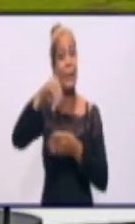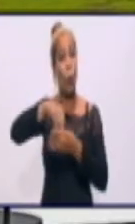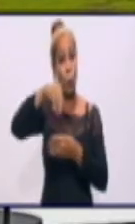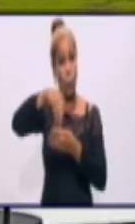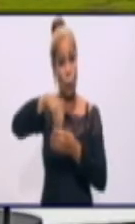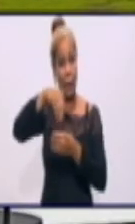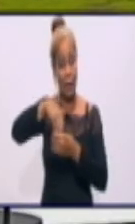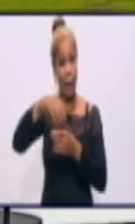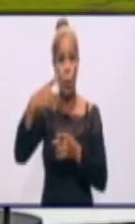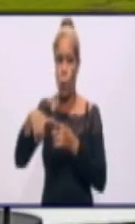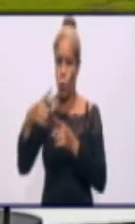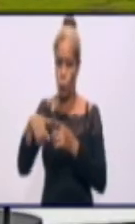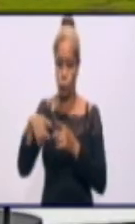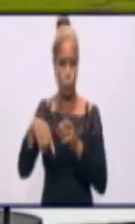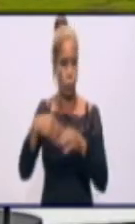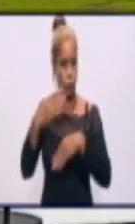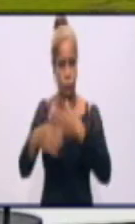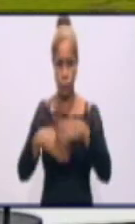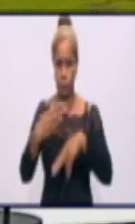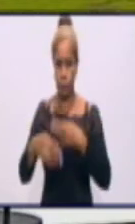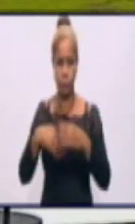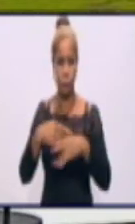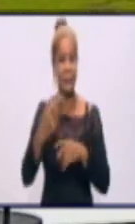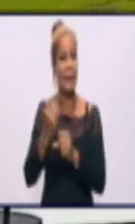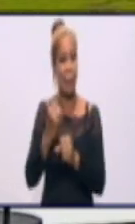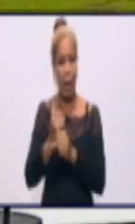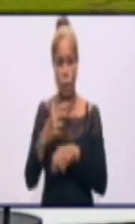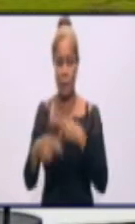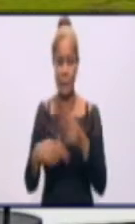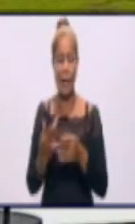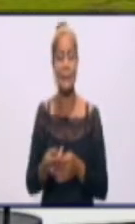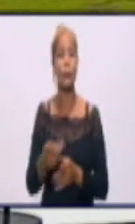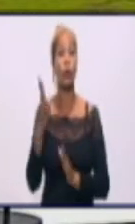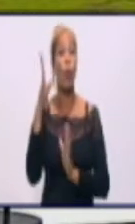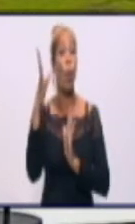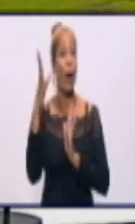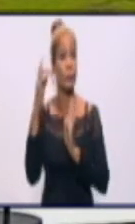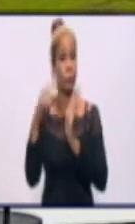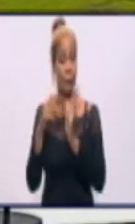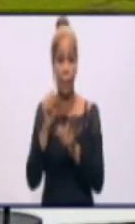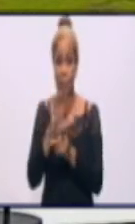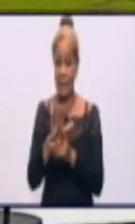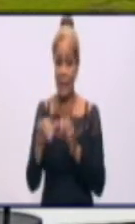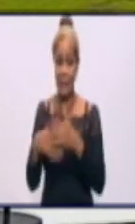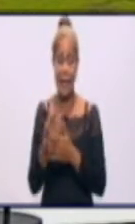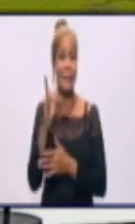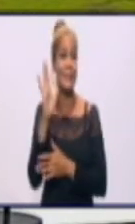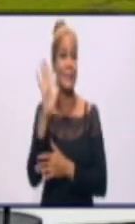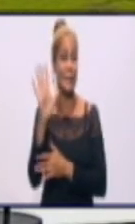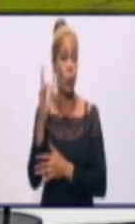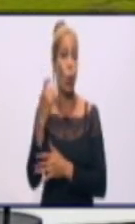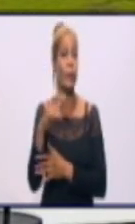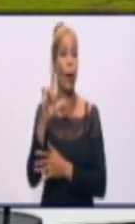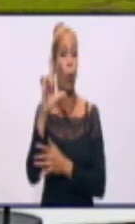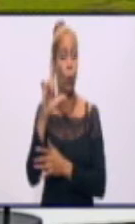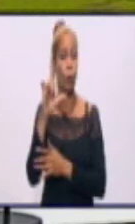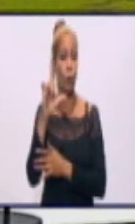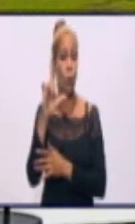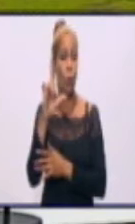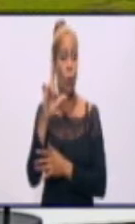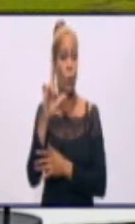los trámites, tanto jurídicos como técnicos. Vamos a reiterar, a través de la